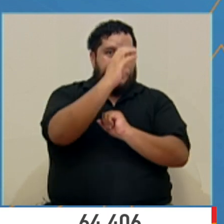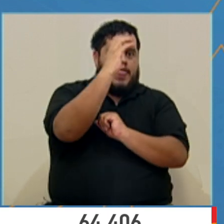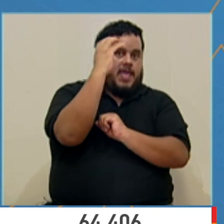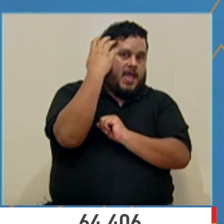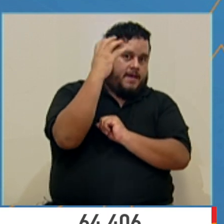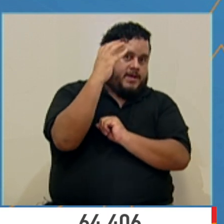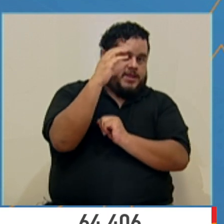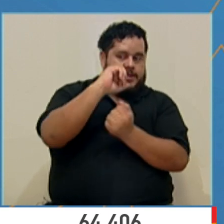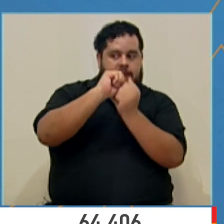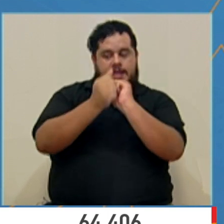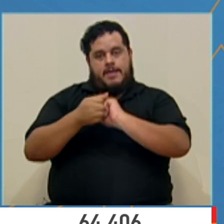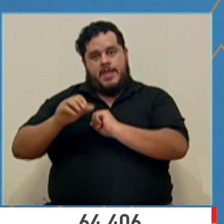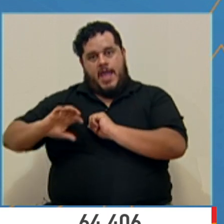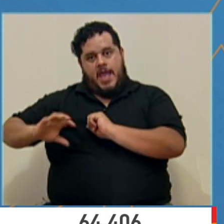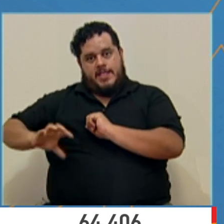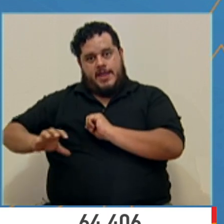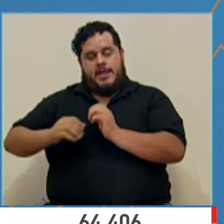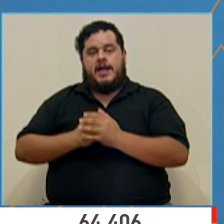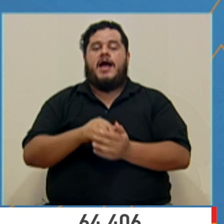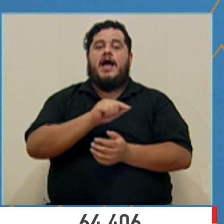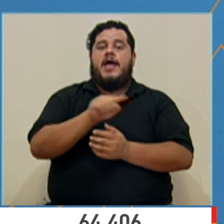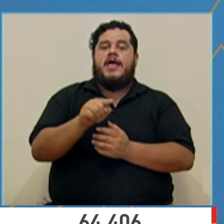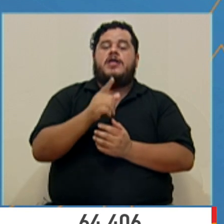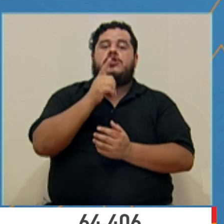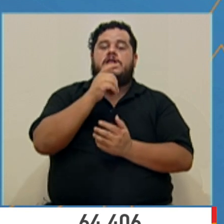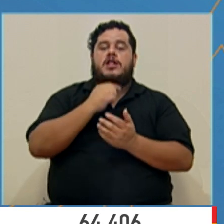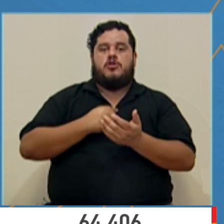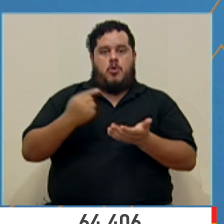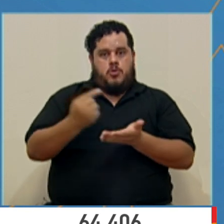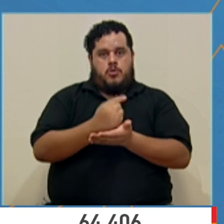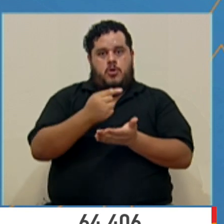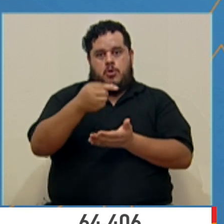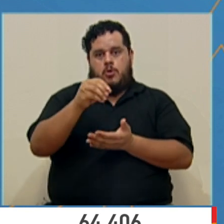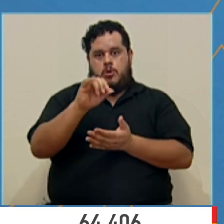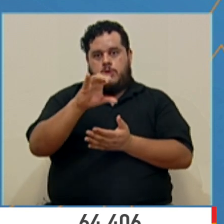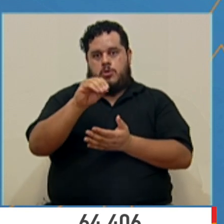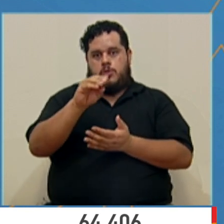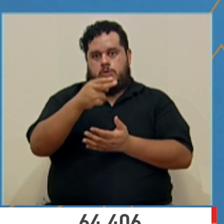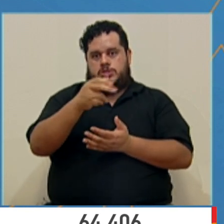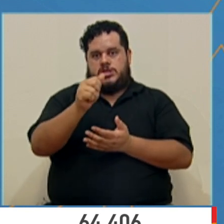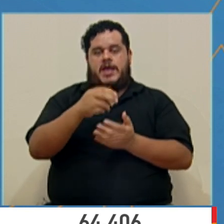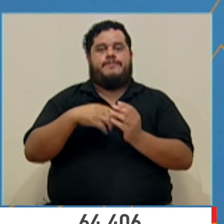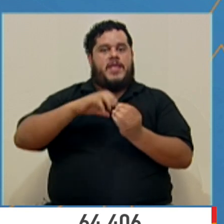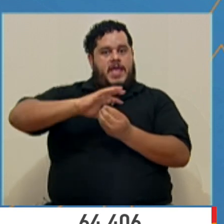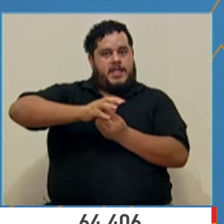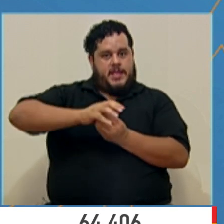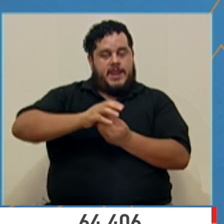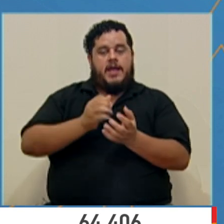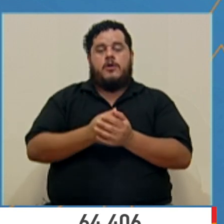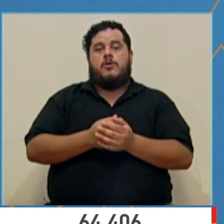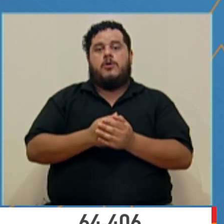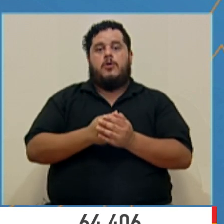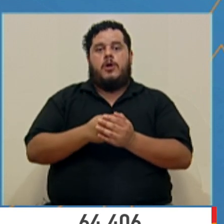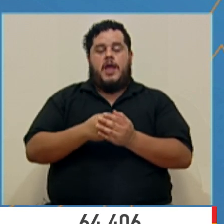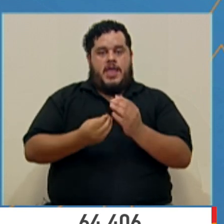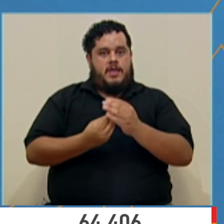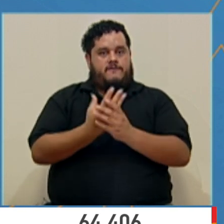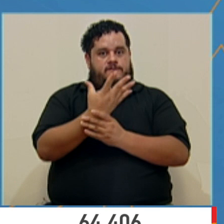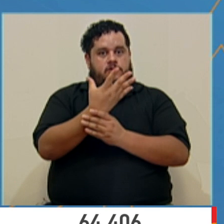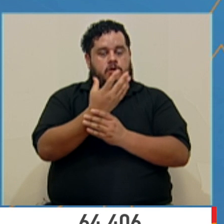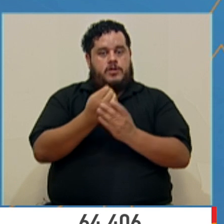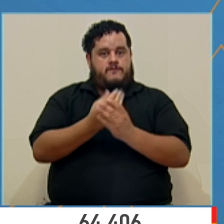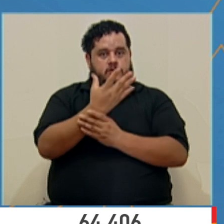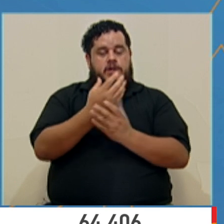a alerta naranja. Estos cantones son Goicoechea, Naranjo, Cantón de Flores,